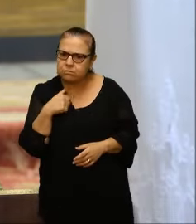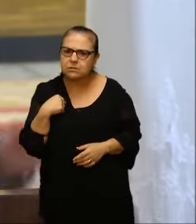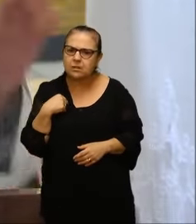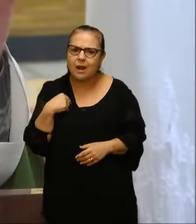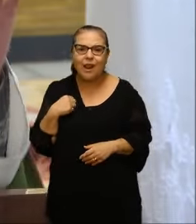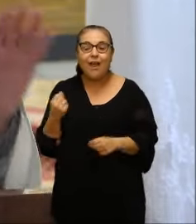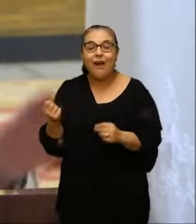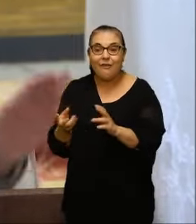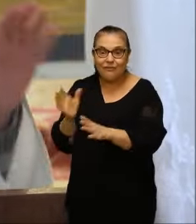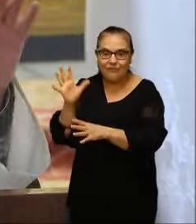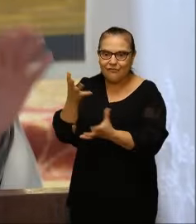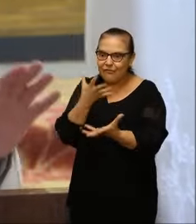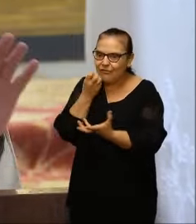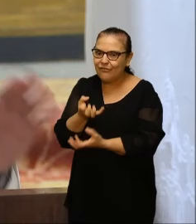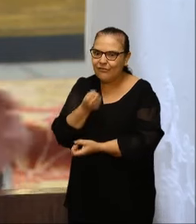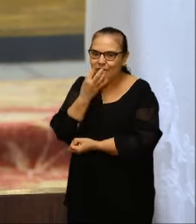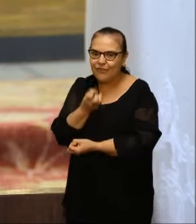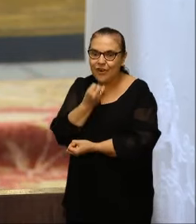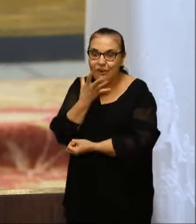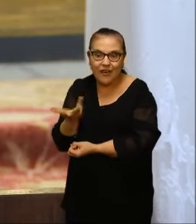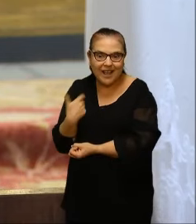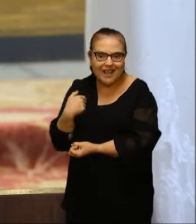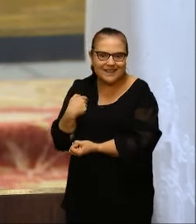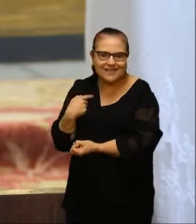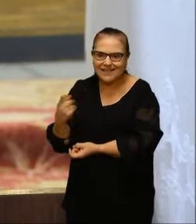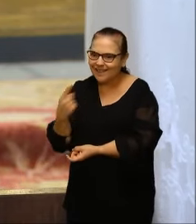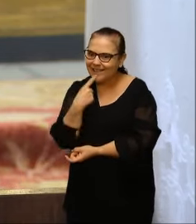las acariciaba. Ya sé que me habláis de Dios.